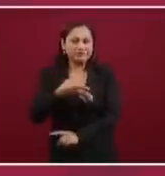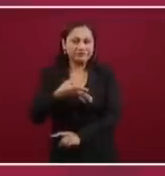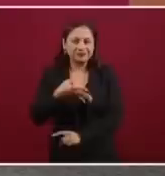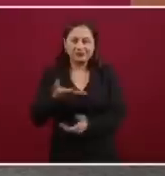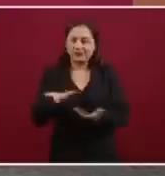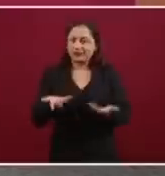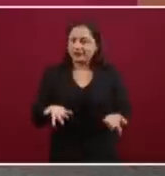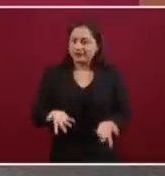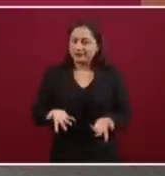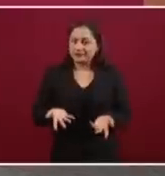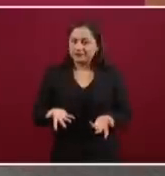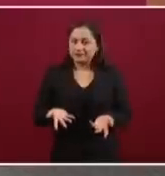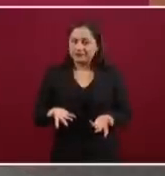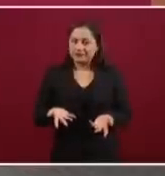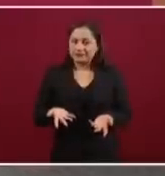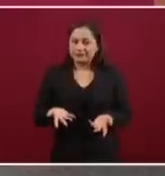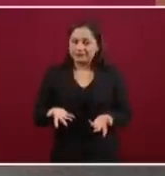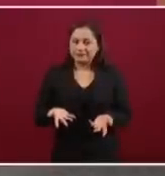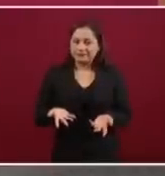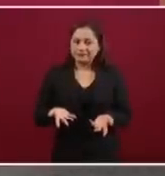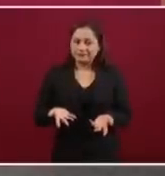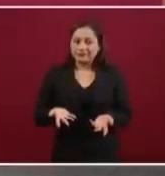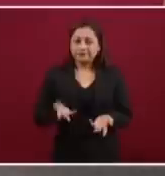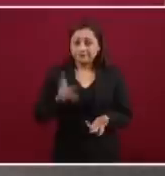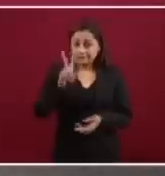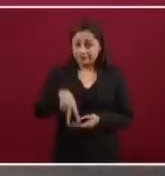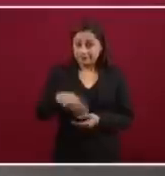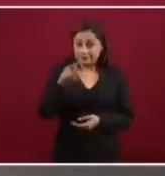¿sí? Cueste lo que cueste.